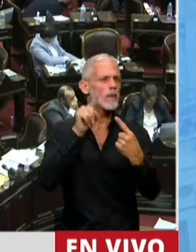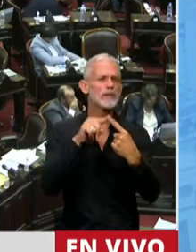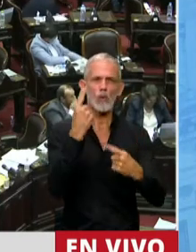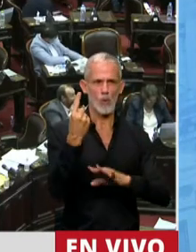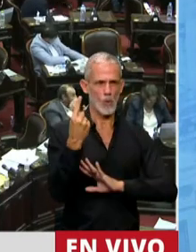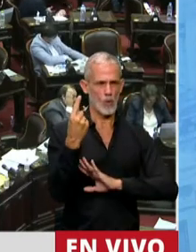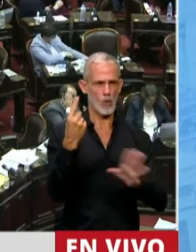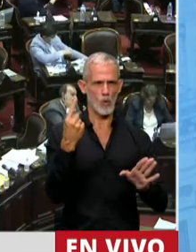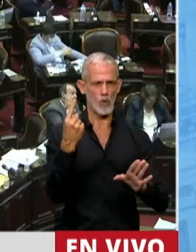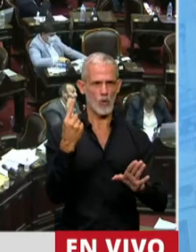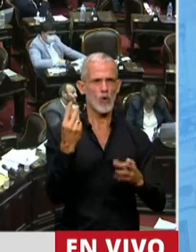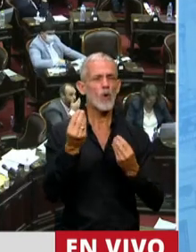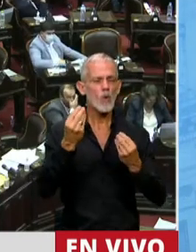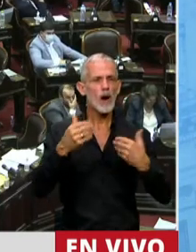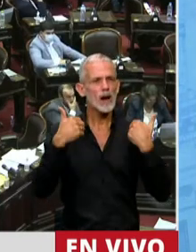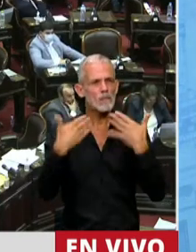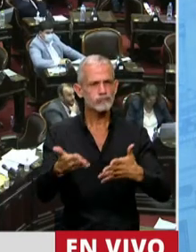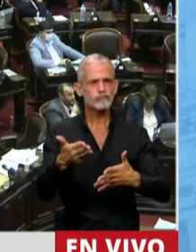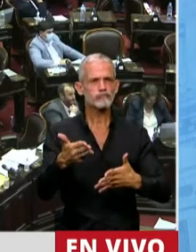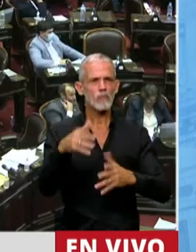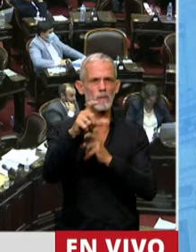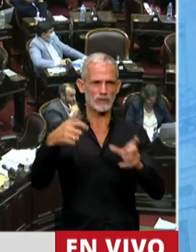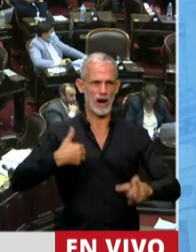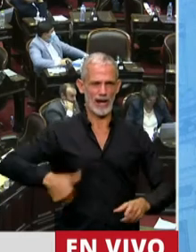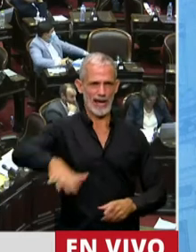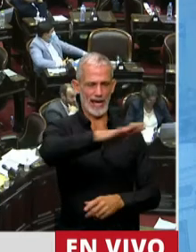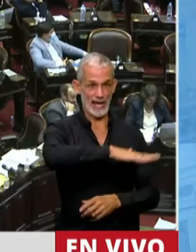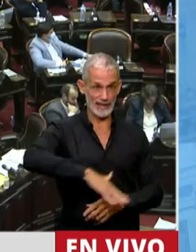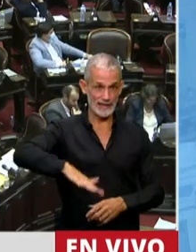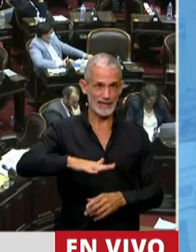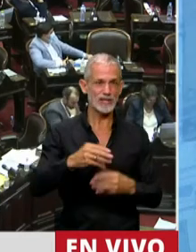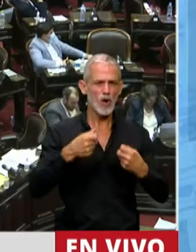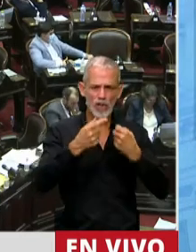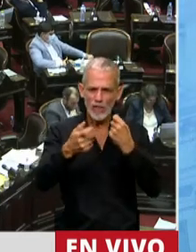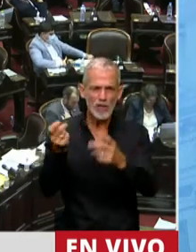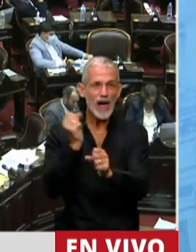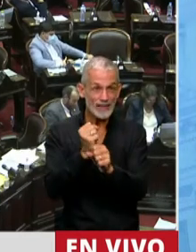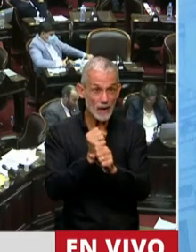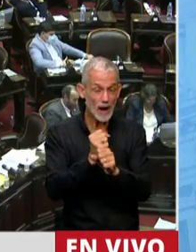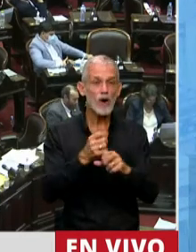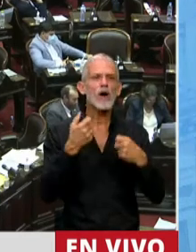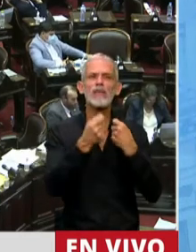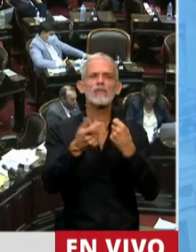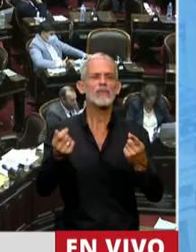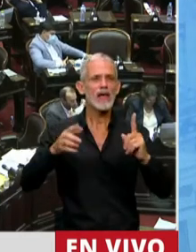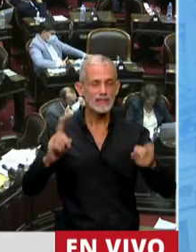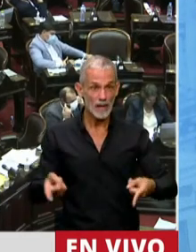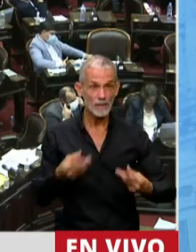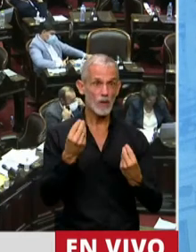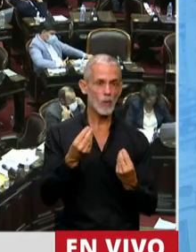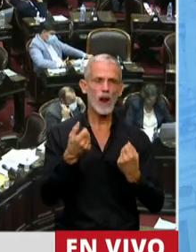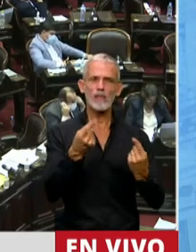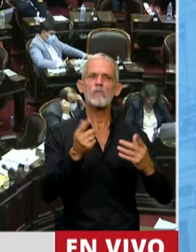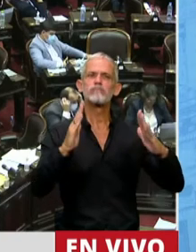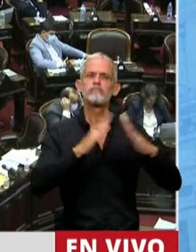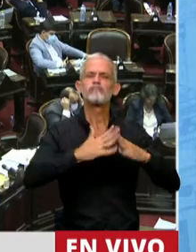objetivo, es el beneficio a los argentinos, a través del trabajo y a través de brindarle